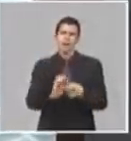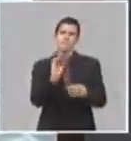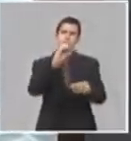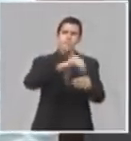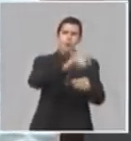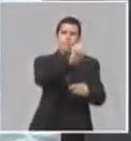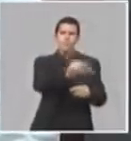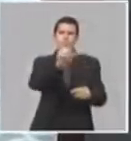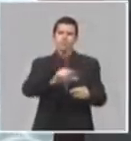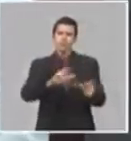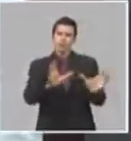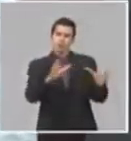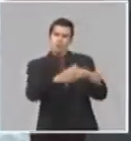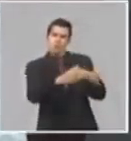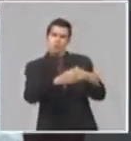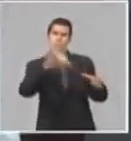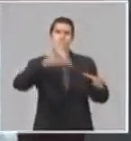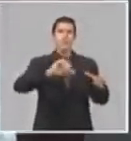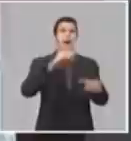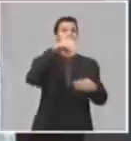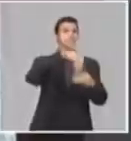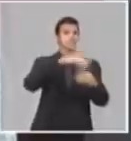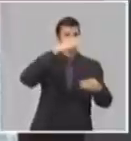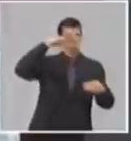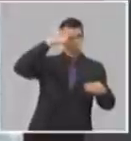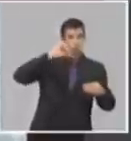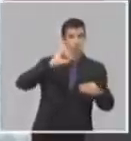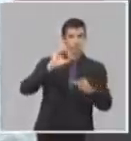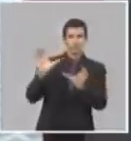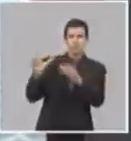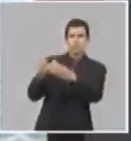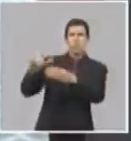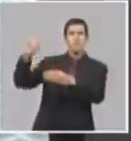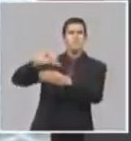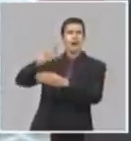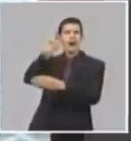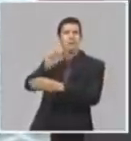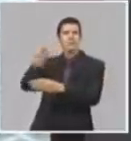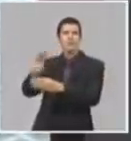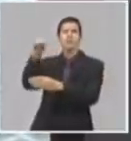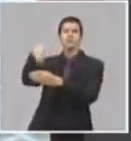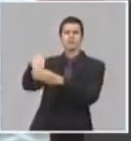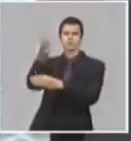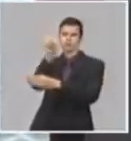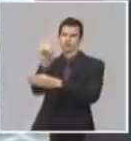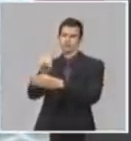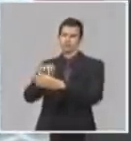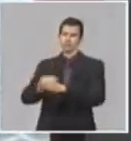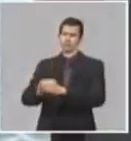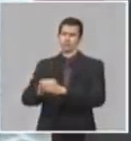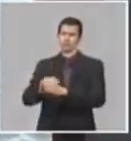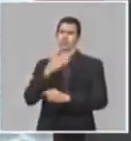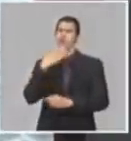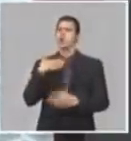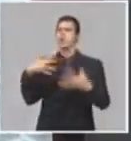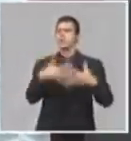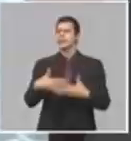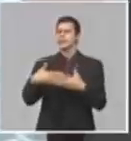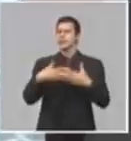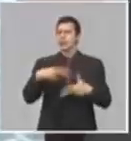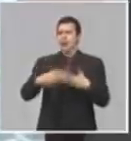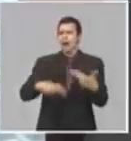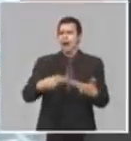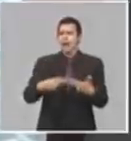usan las calumnias y mentiras como pretexto para la injerencia y el intervencionismo. Cómo se emplea también la corrupción